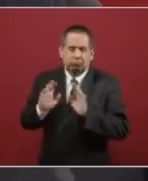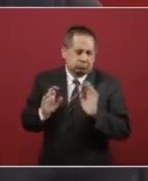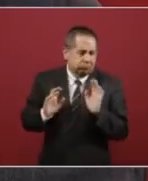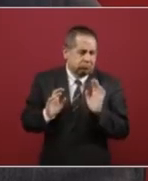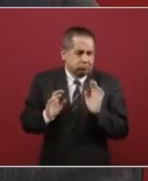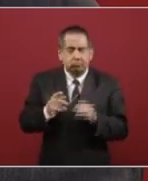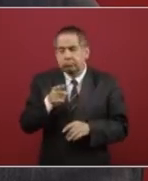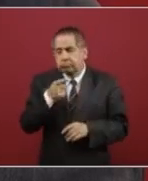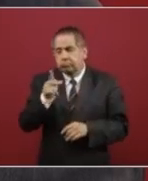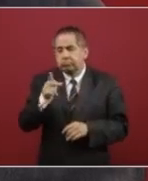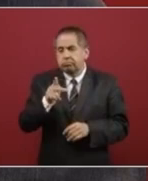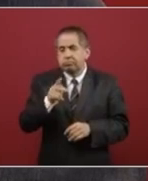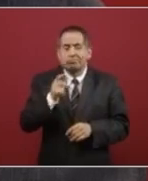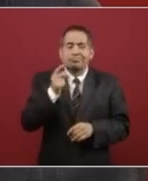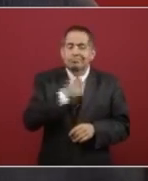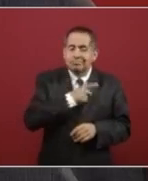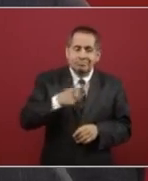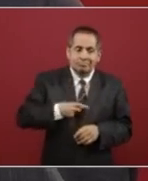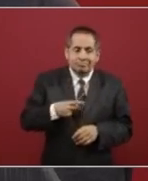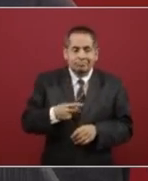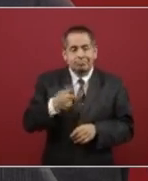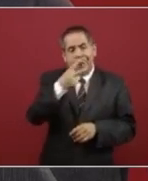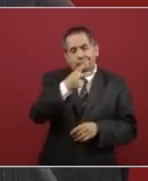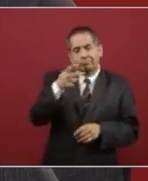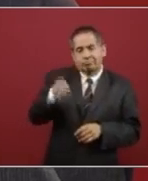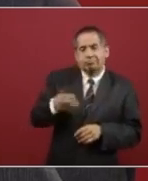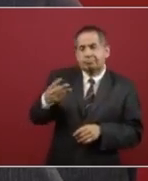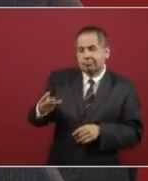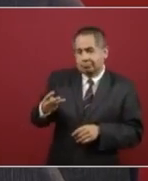pero se trata de mayoría calificada.